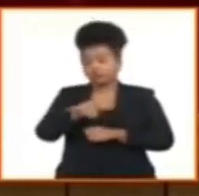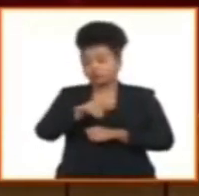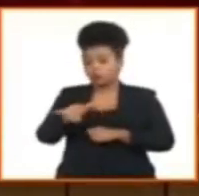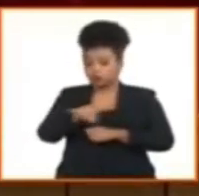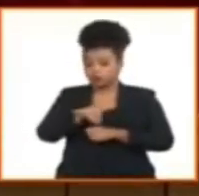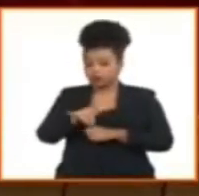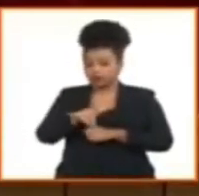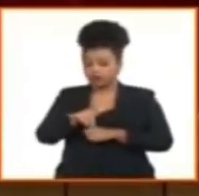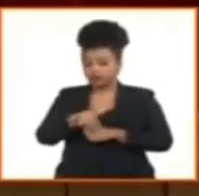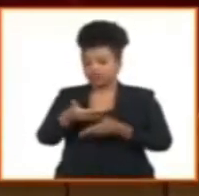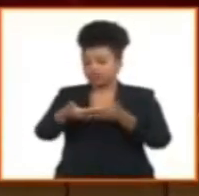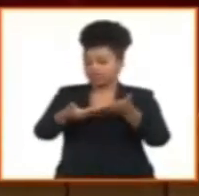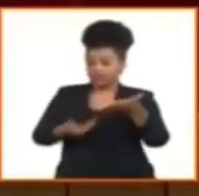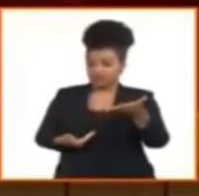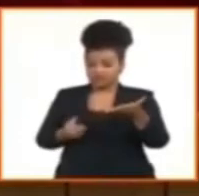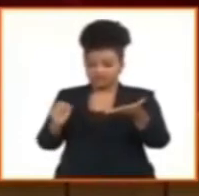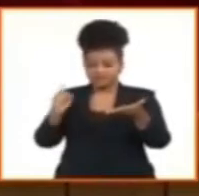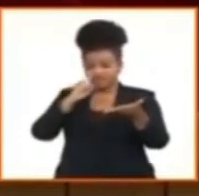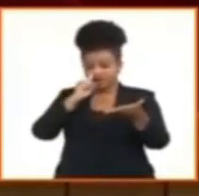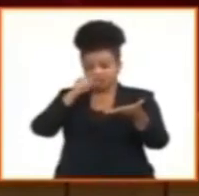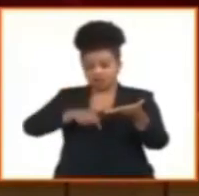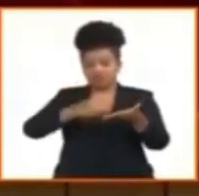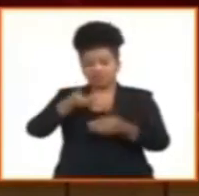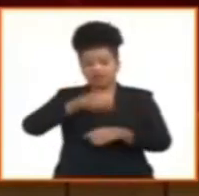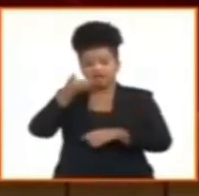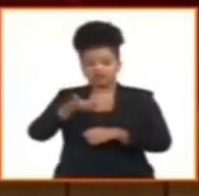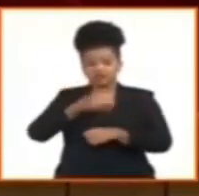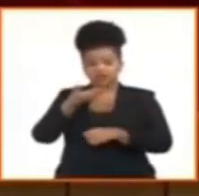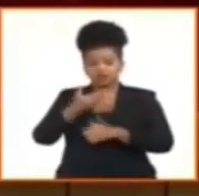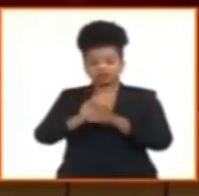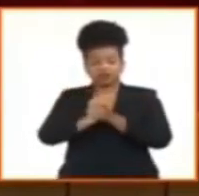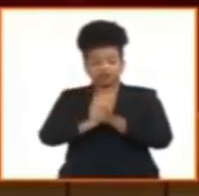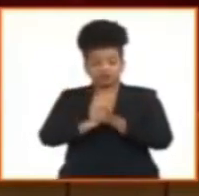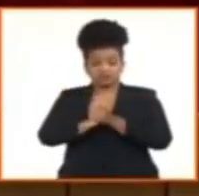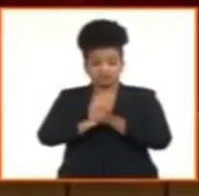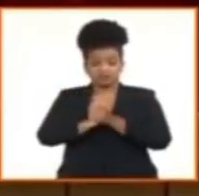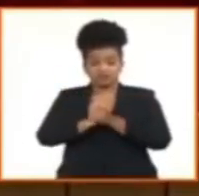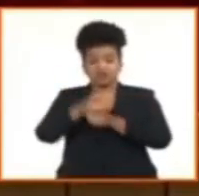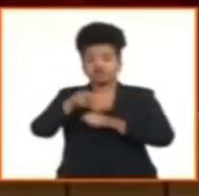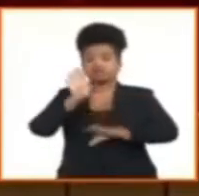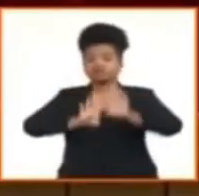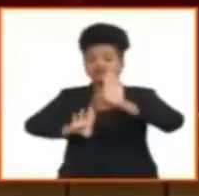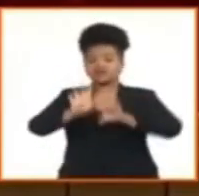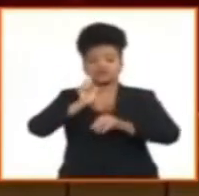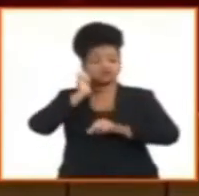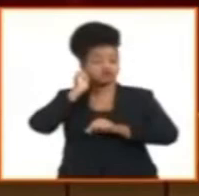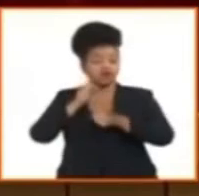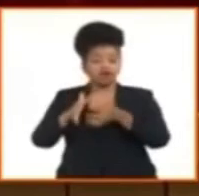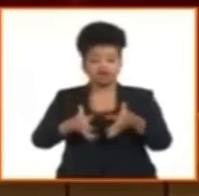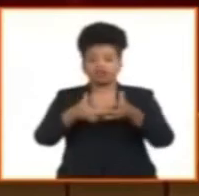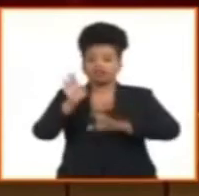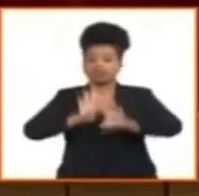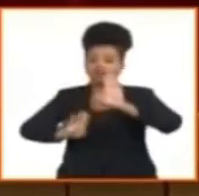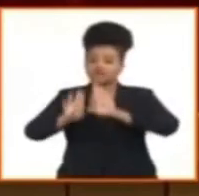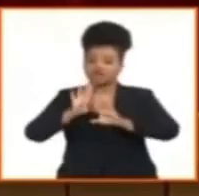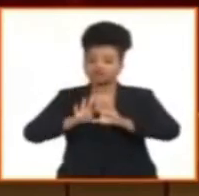declaración final de este encuentro que aquí leyó nuestra entrañable Guy Walker, ferviente defensora de nuestra soberanía y nuestro derecho a construir